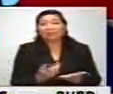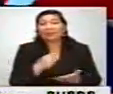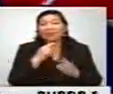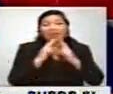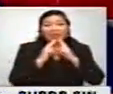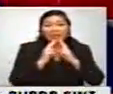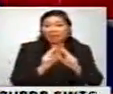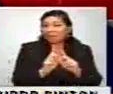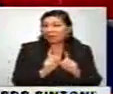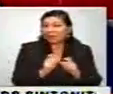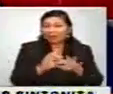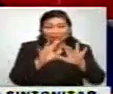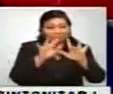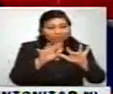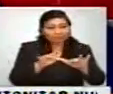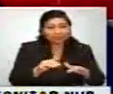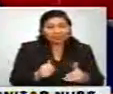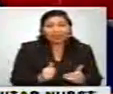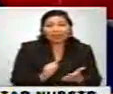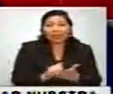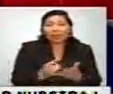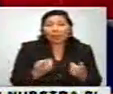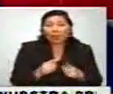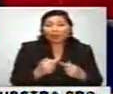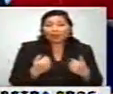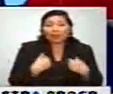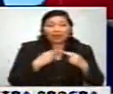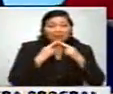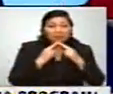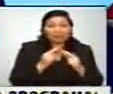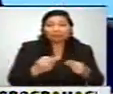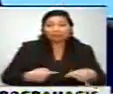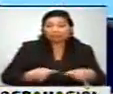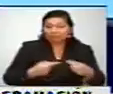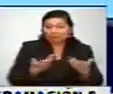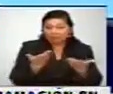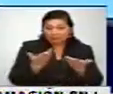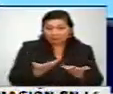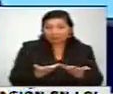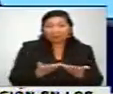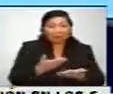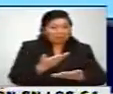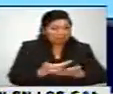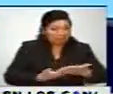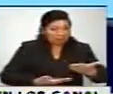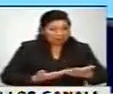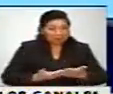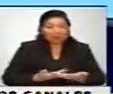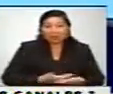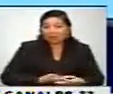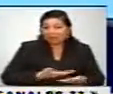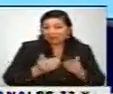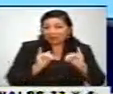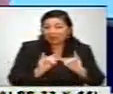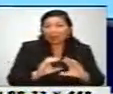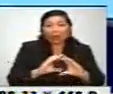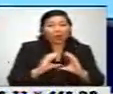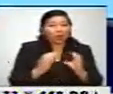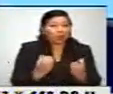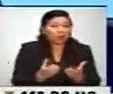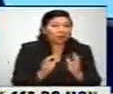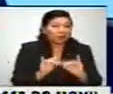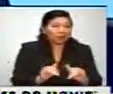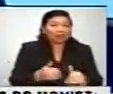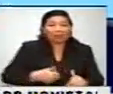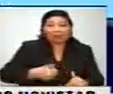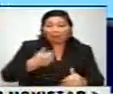ya respondió esas preguntas por escrito, porque el día que le tocaba responder esa interpelación, trajo el documento, lo envió, lo dejó en el Congreso, a